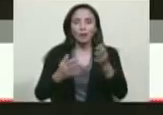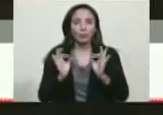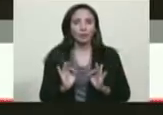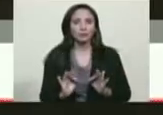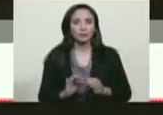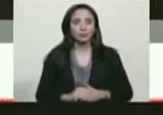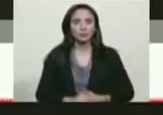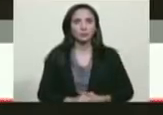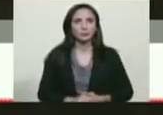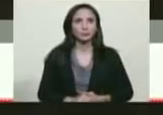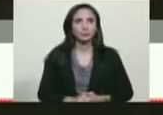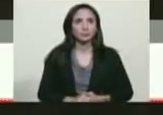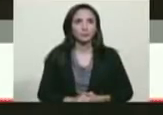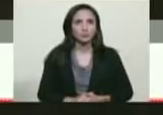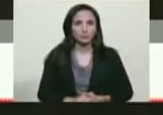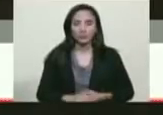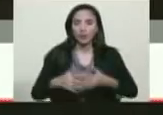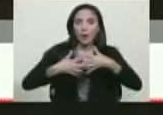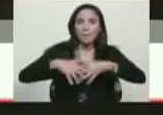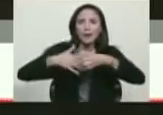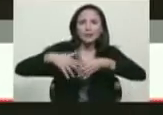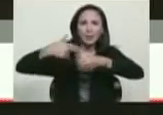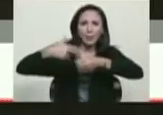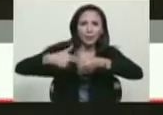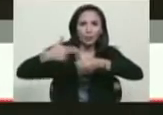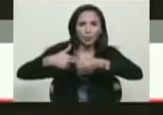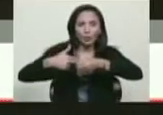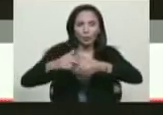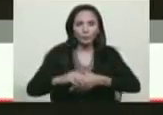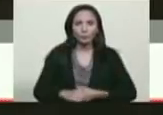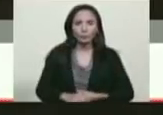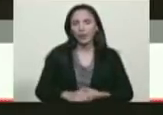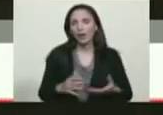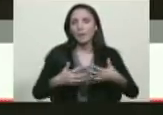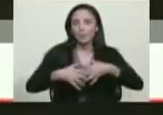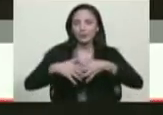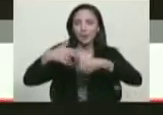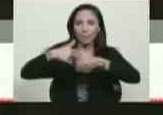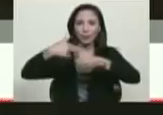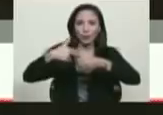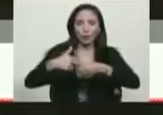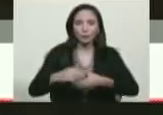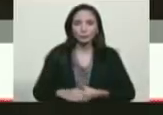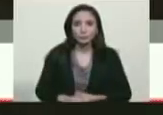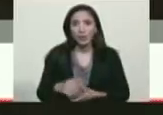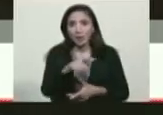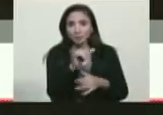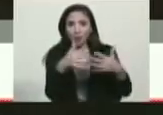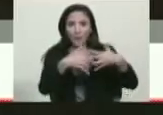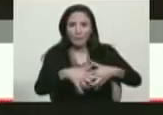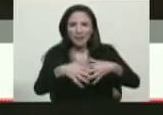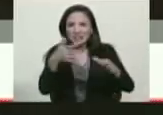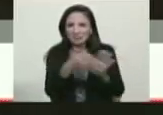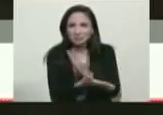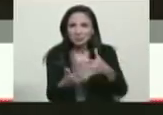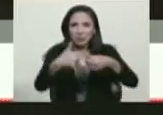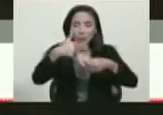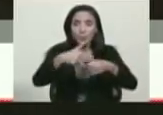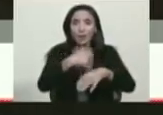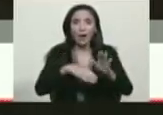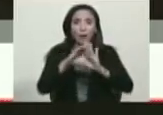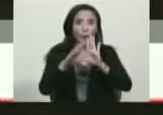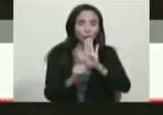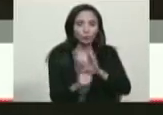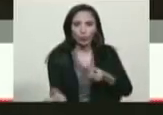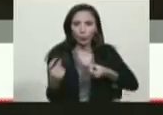precisiones. Petróleos de Venezuela, Sociedad Anónima, PDVSA, es una empresa con rango constitucional